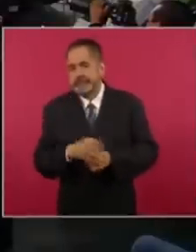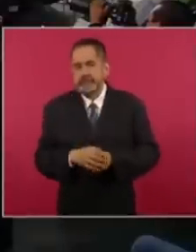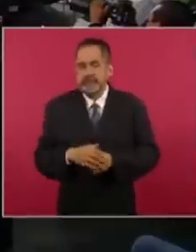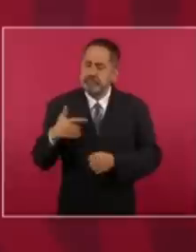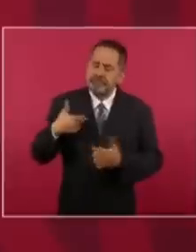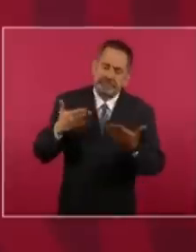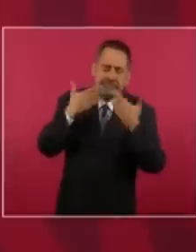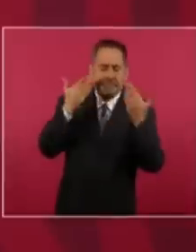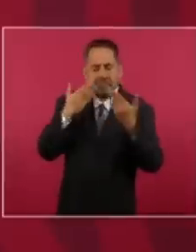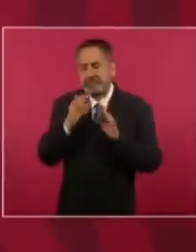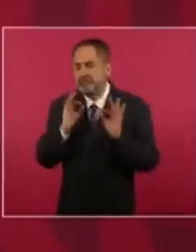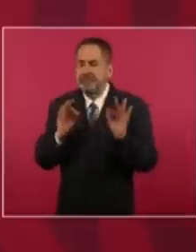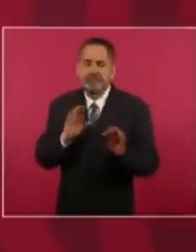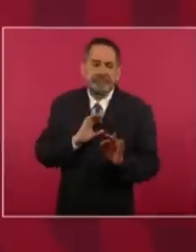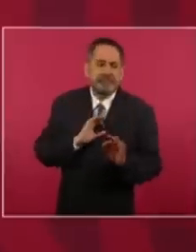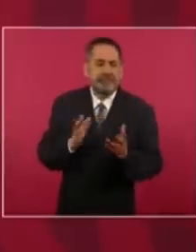buena onda.